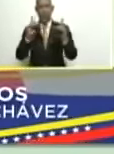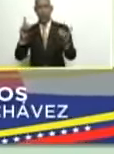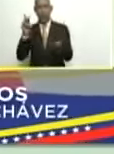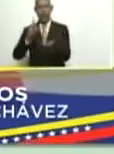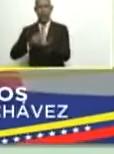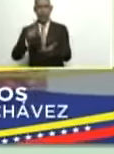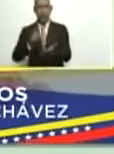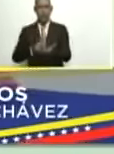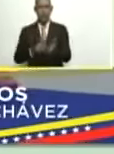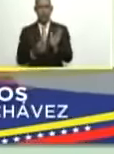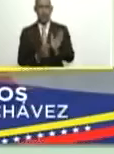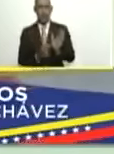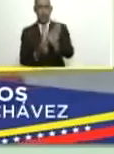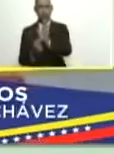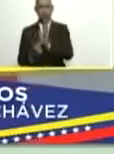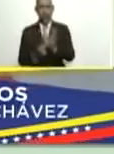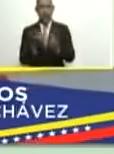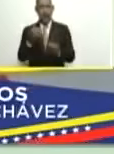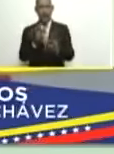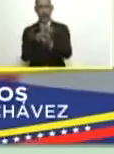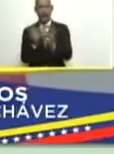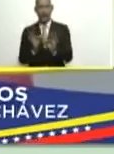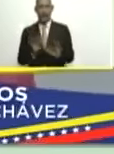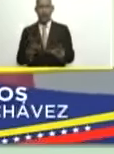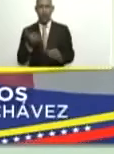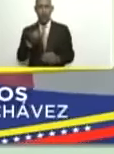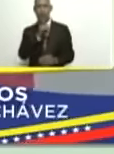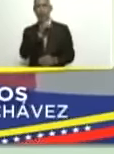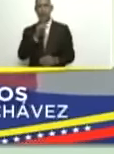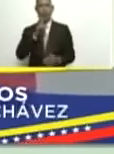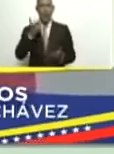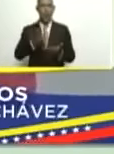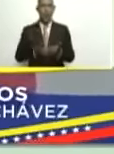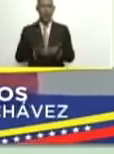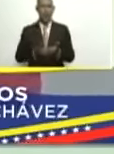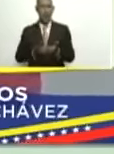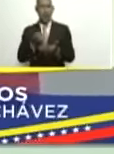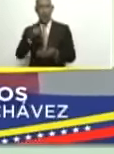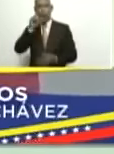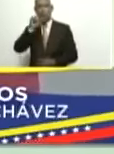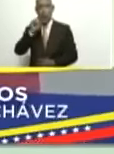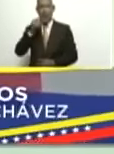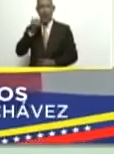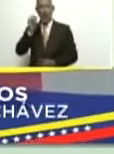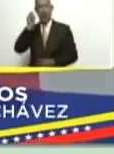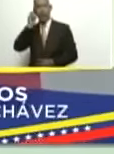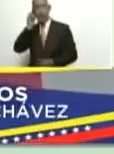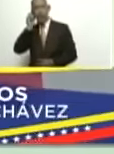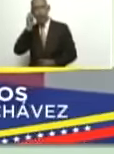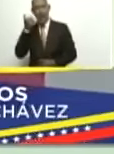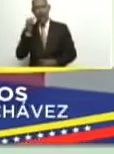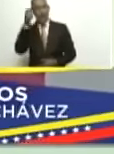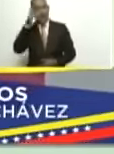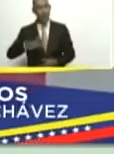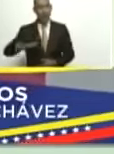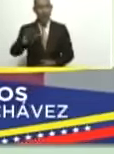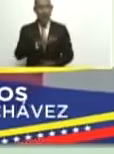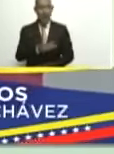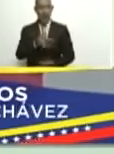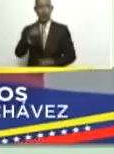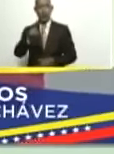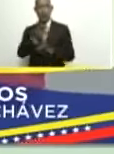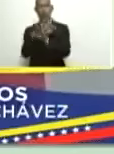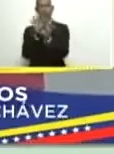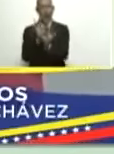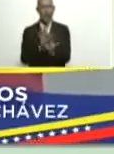protagónico, que tiene forma, tiene nombre, tiene hombre, tiene mujer, tiene pueblo, y es el